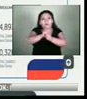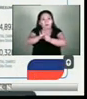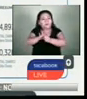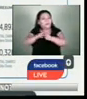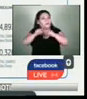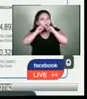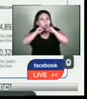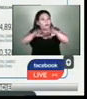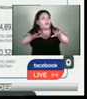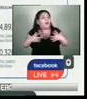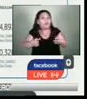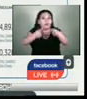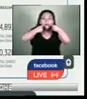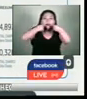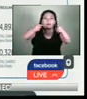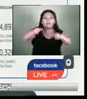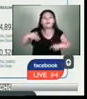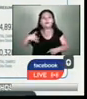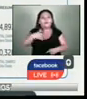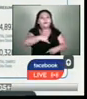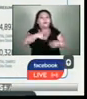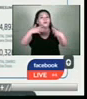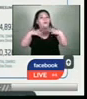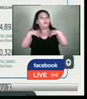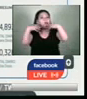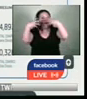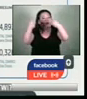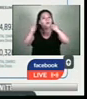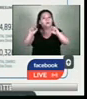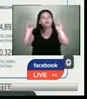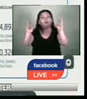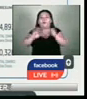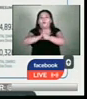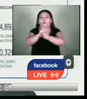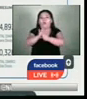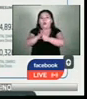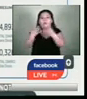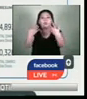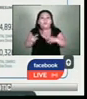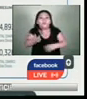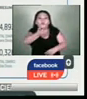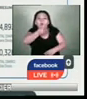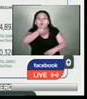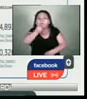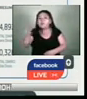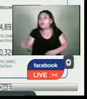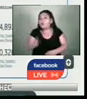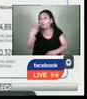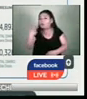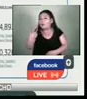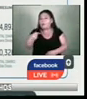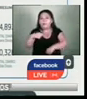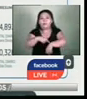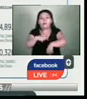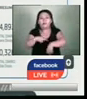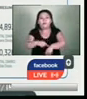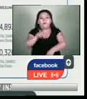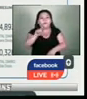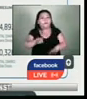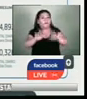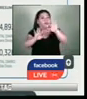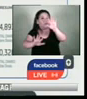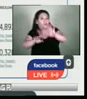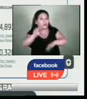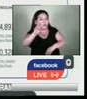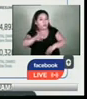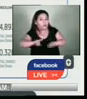el Ministerio de Salud sobre la situación nacional del COVID-19. La última actualización a las 12 de la medianoche con